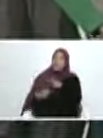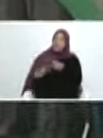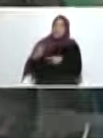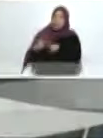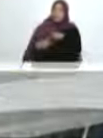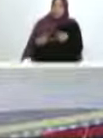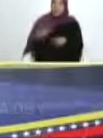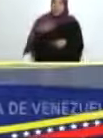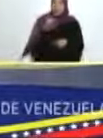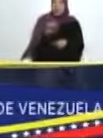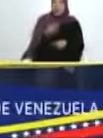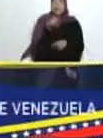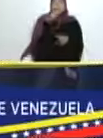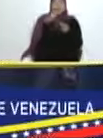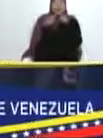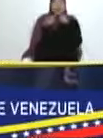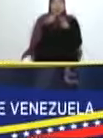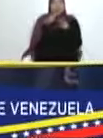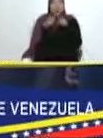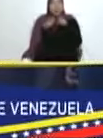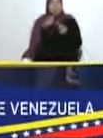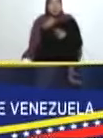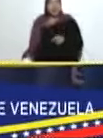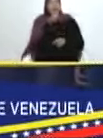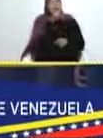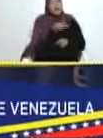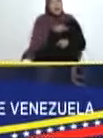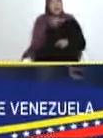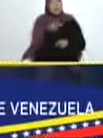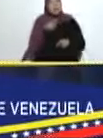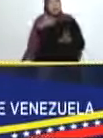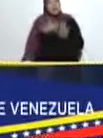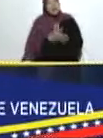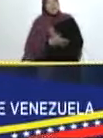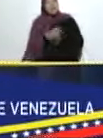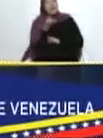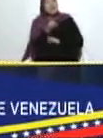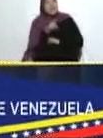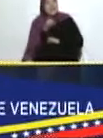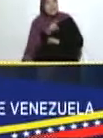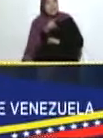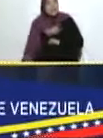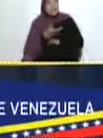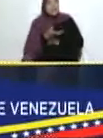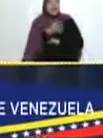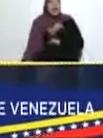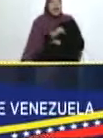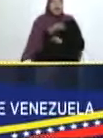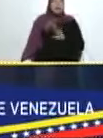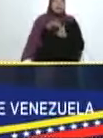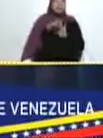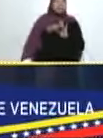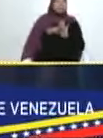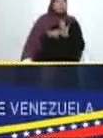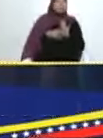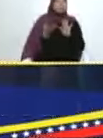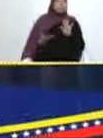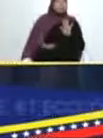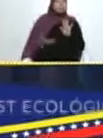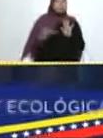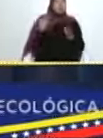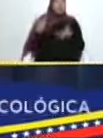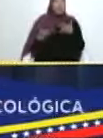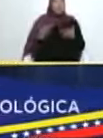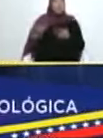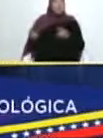consulta que usted presentó al país de las 7 transformaciones es la ebullición de la consulta y el